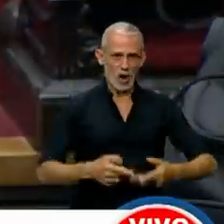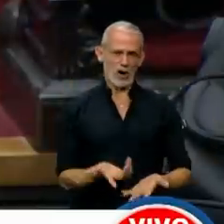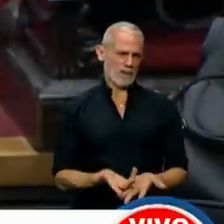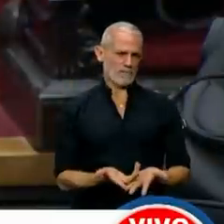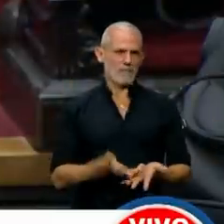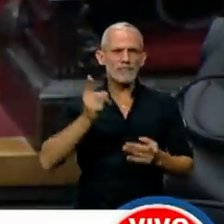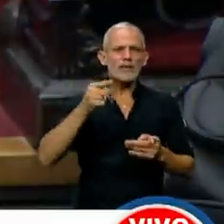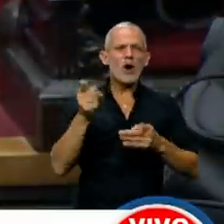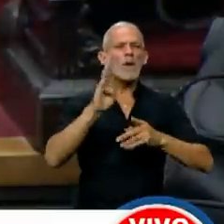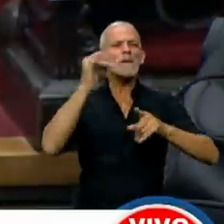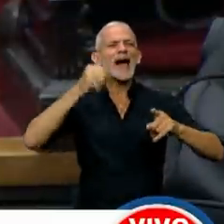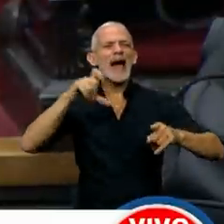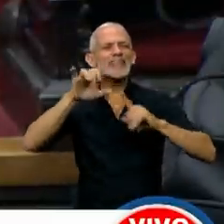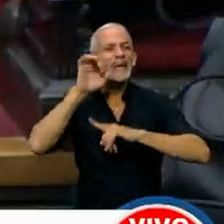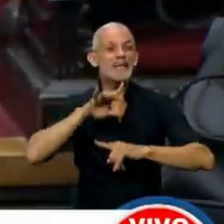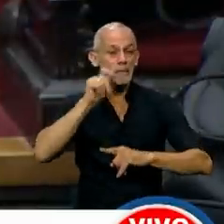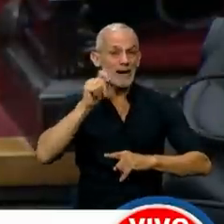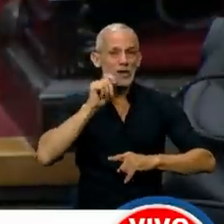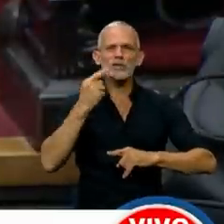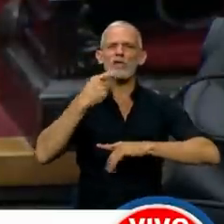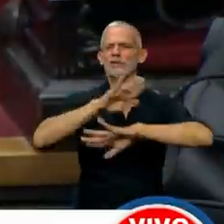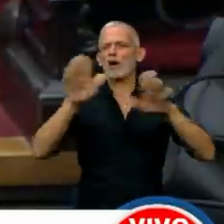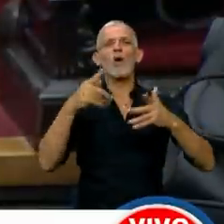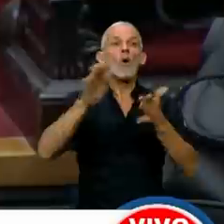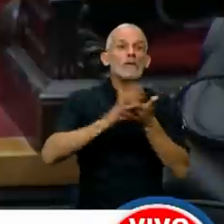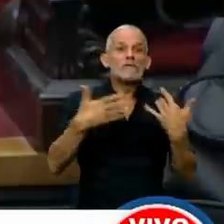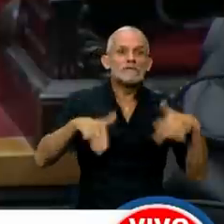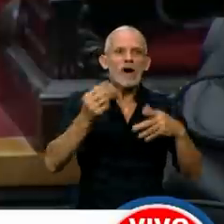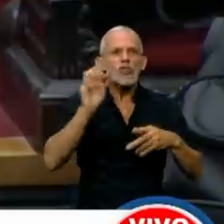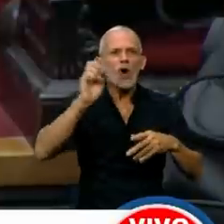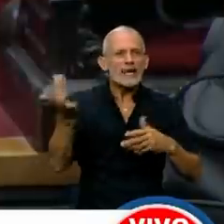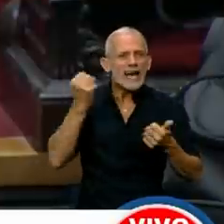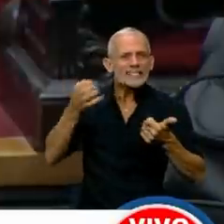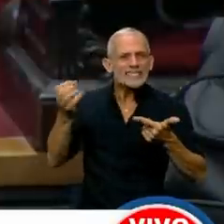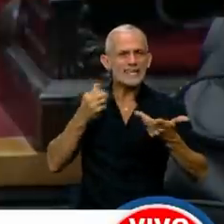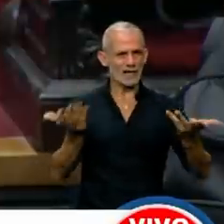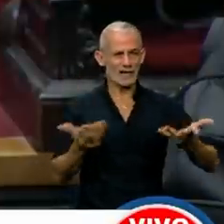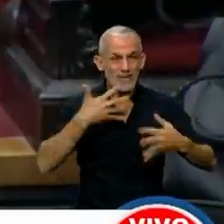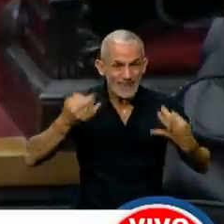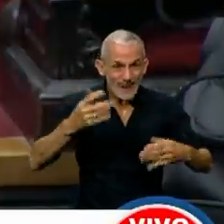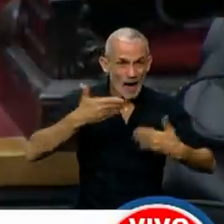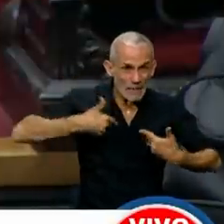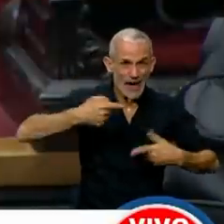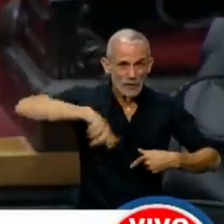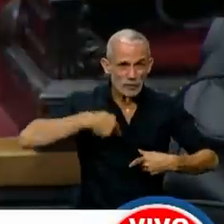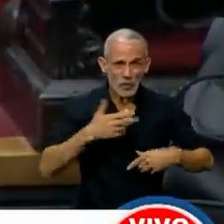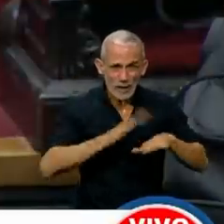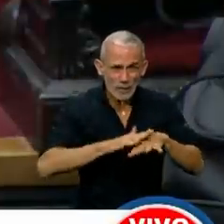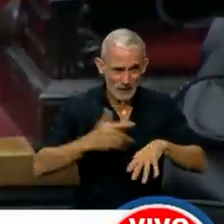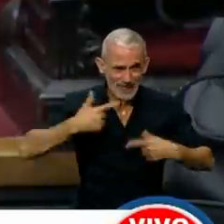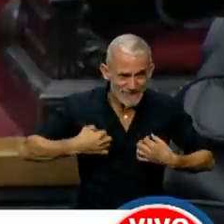mientras los brand catelli de la vida le decía a la gente que corriera a retirar los depósitos en dólares en serio nos piden responsabilidad